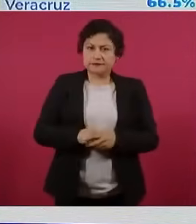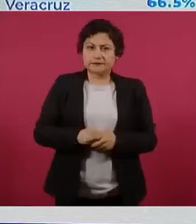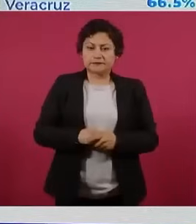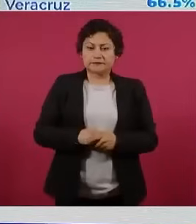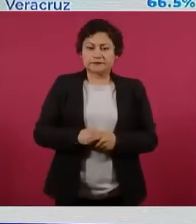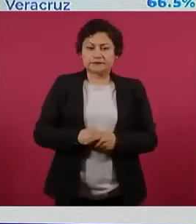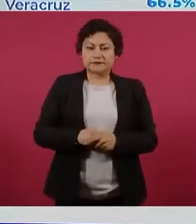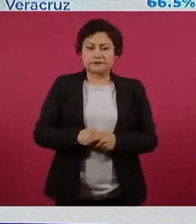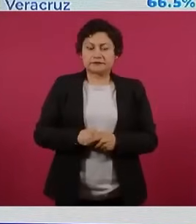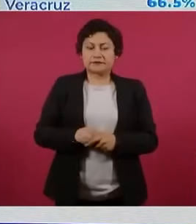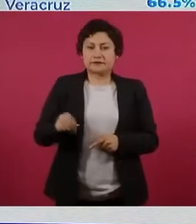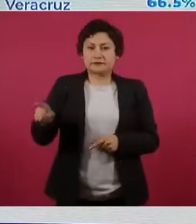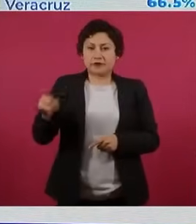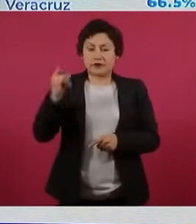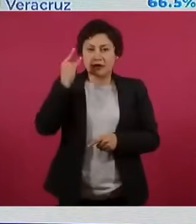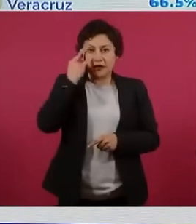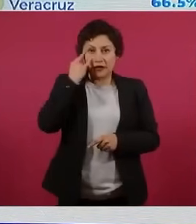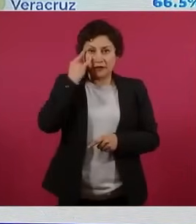En Campeche ninguno.